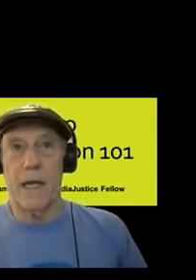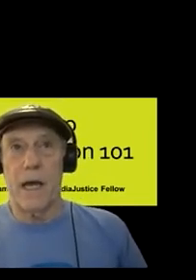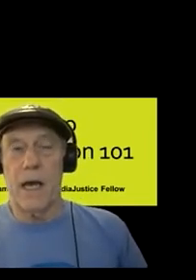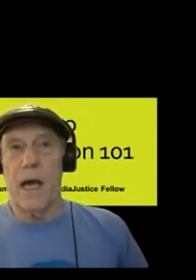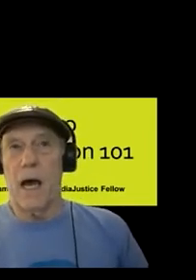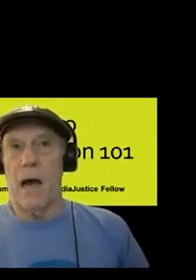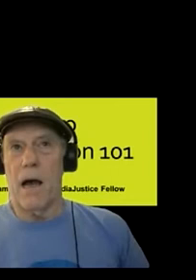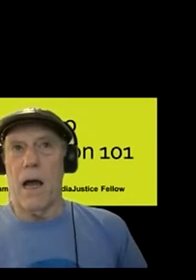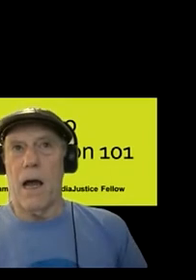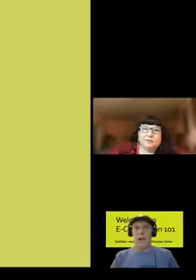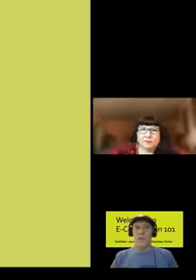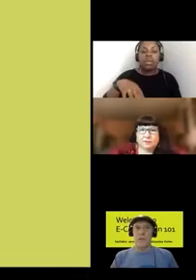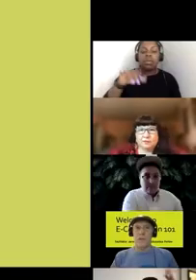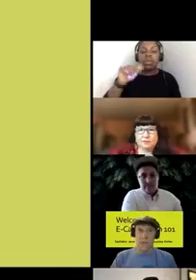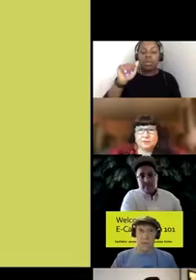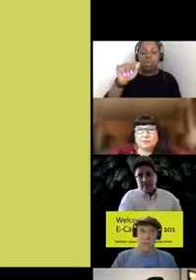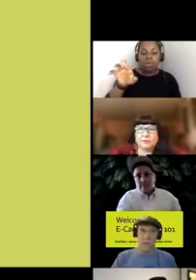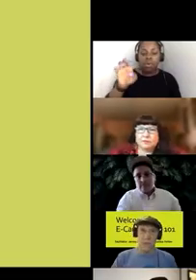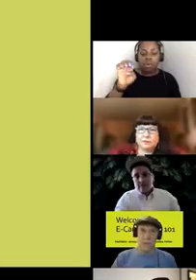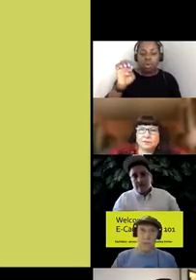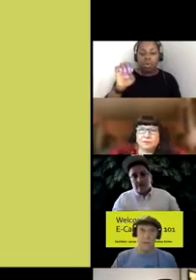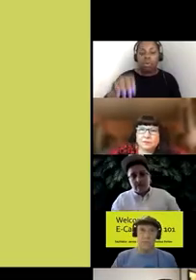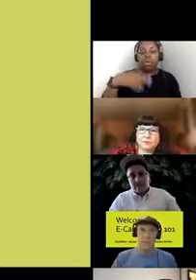él. Y